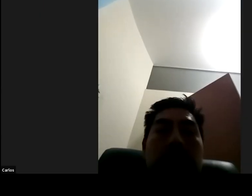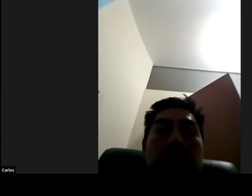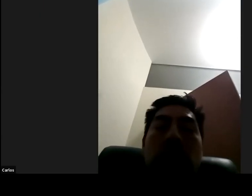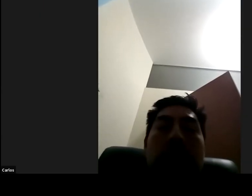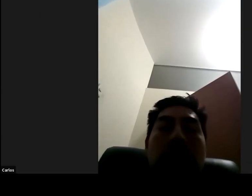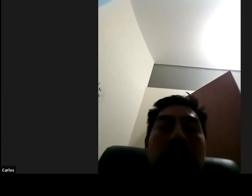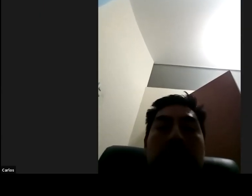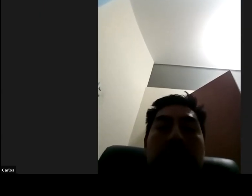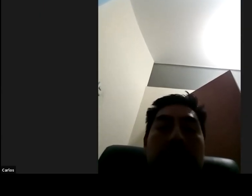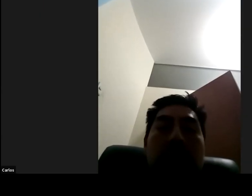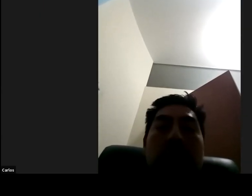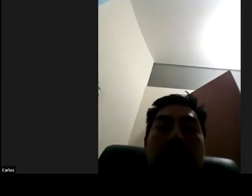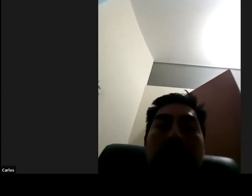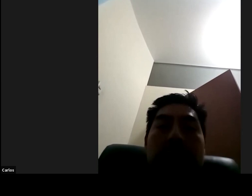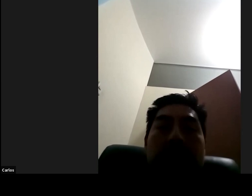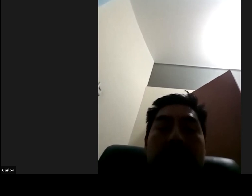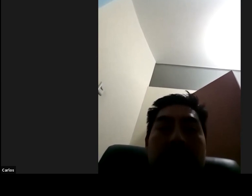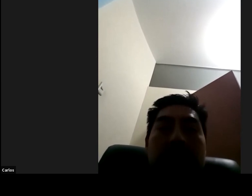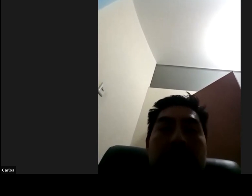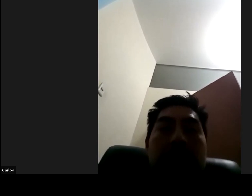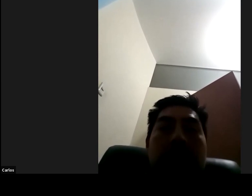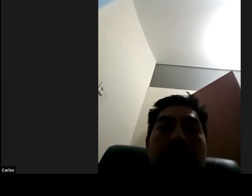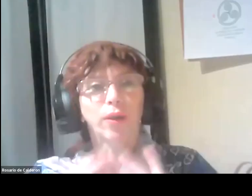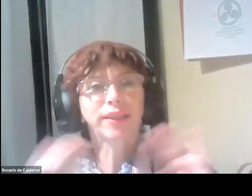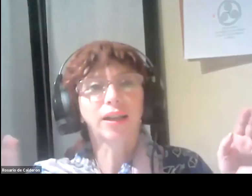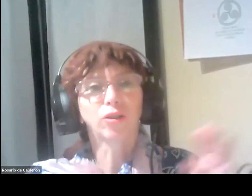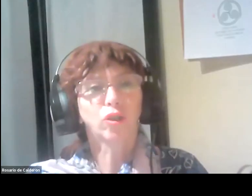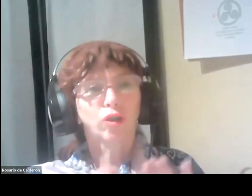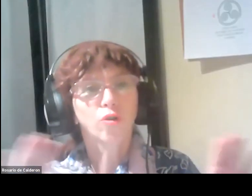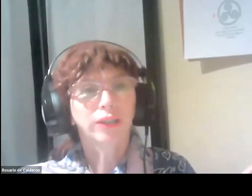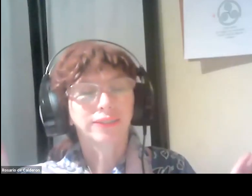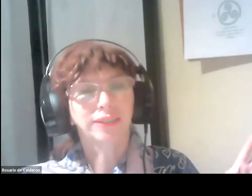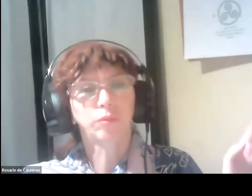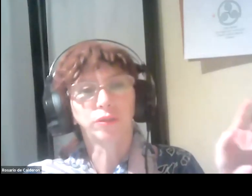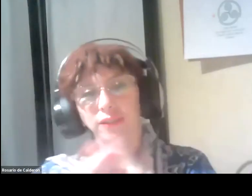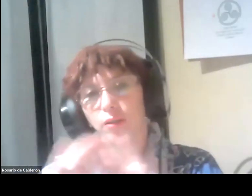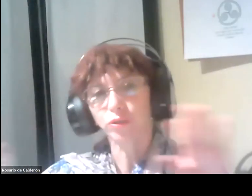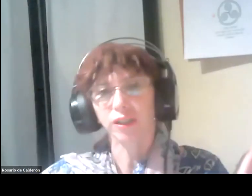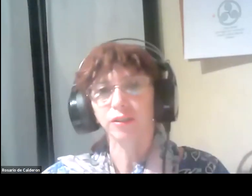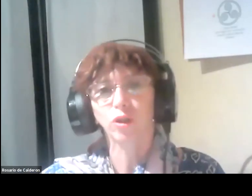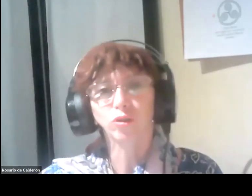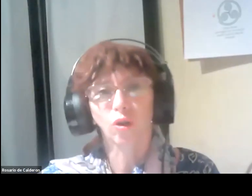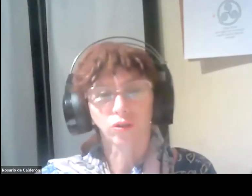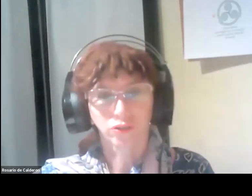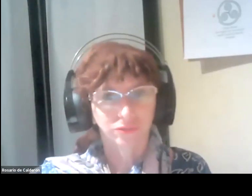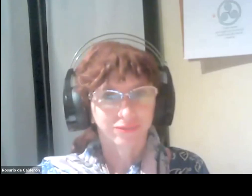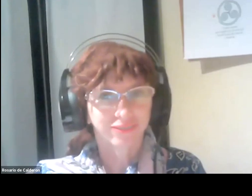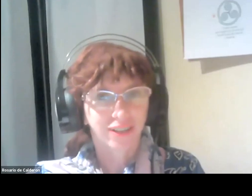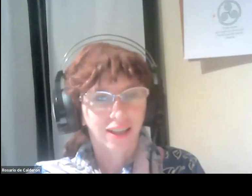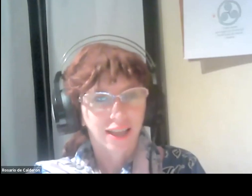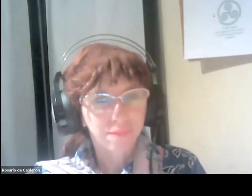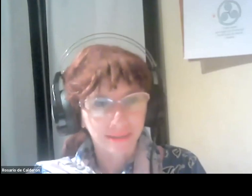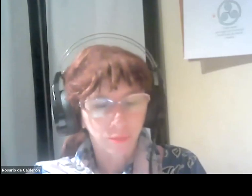saludar o saludar dos maneras hagan de cuenta que nosotros no existimos están ustedes dos solos